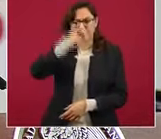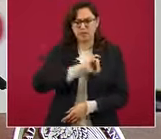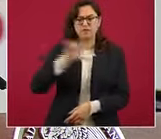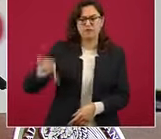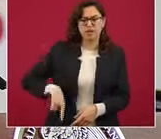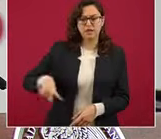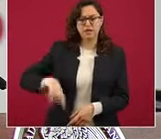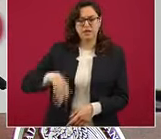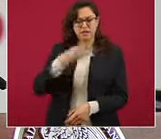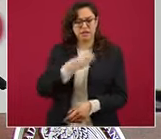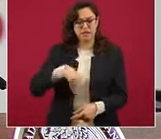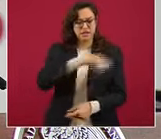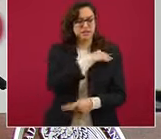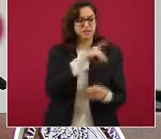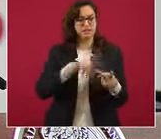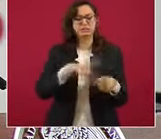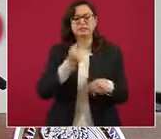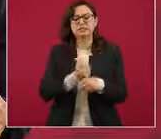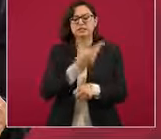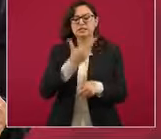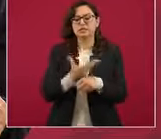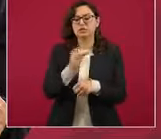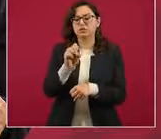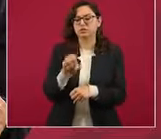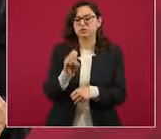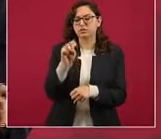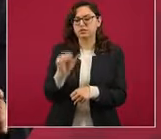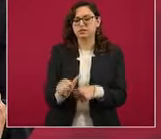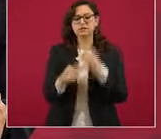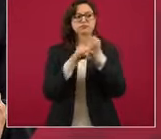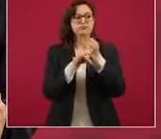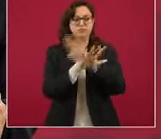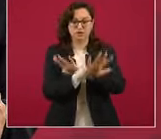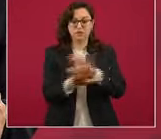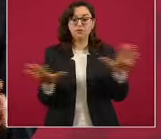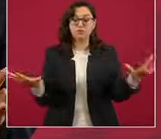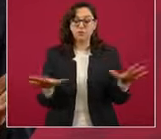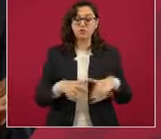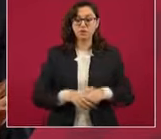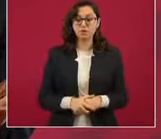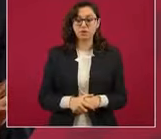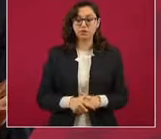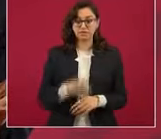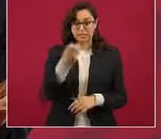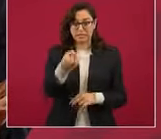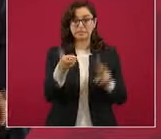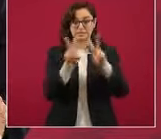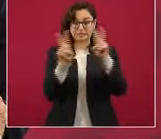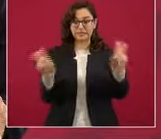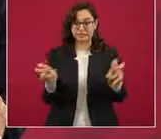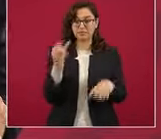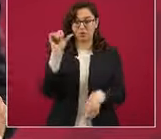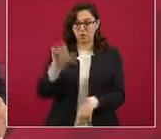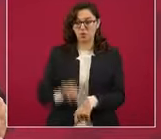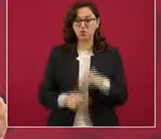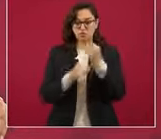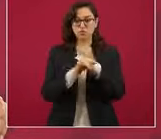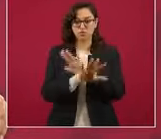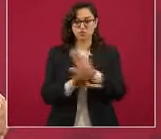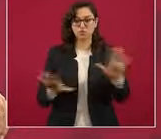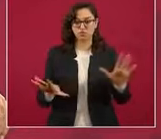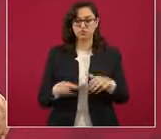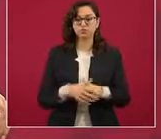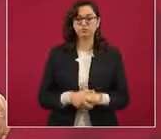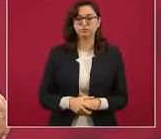el secretario de salud del gobierno federal, con ese propósito. Ellos van a